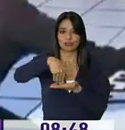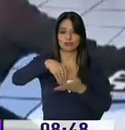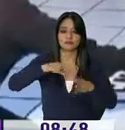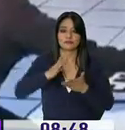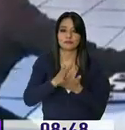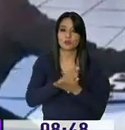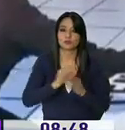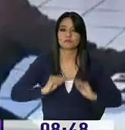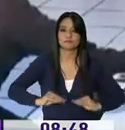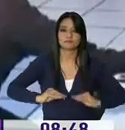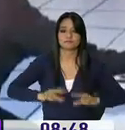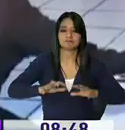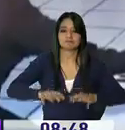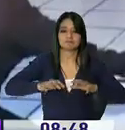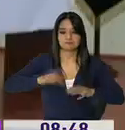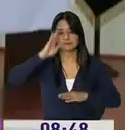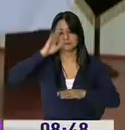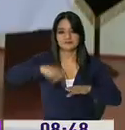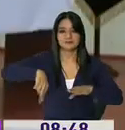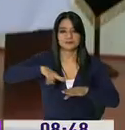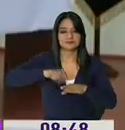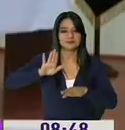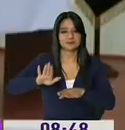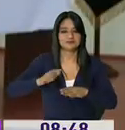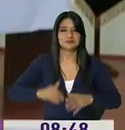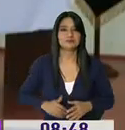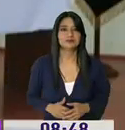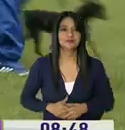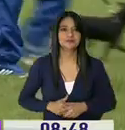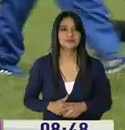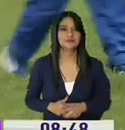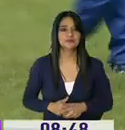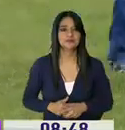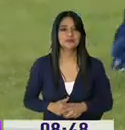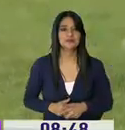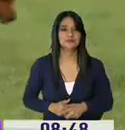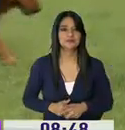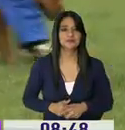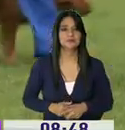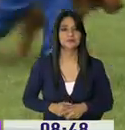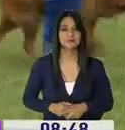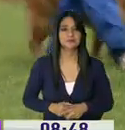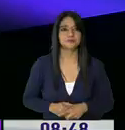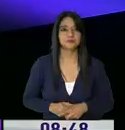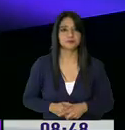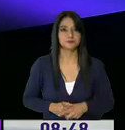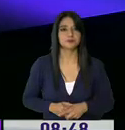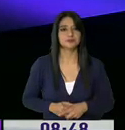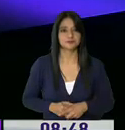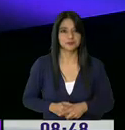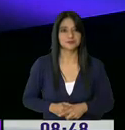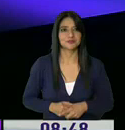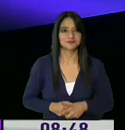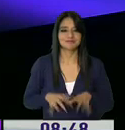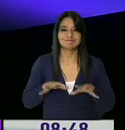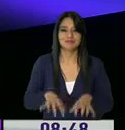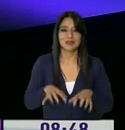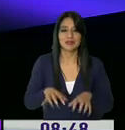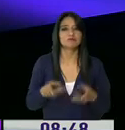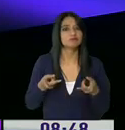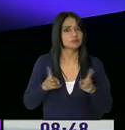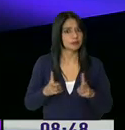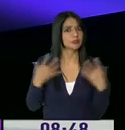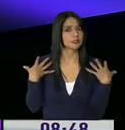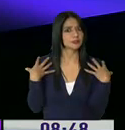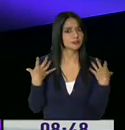Adiestramiento Canino de la Policía Nacional. Informó Patricia Aldaz. Los peluditos también se